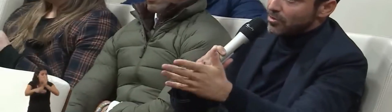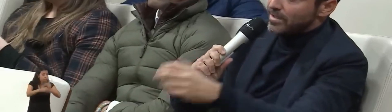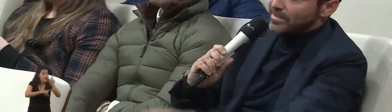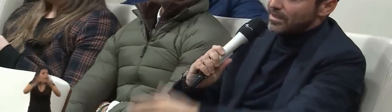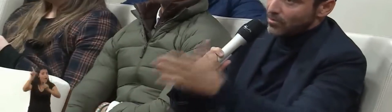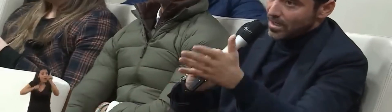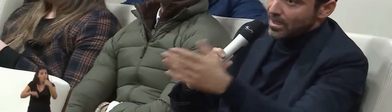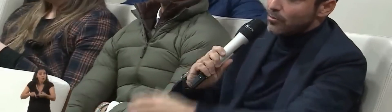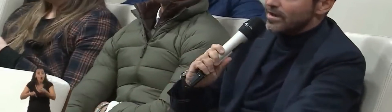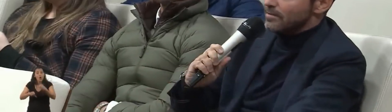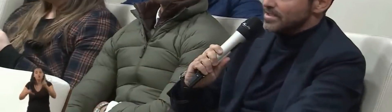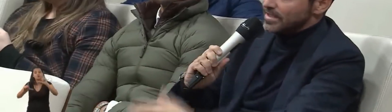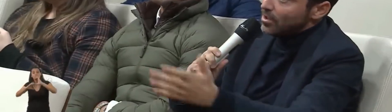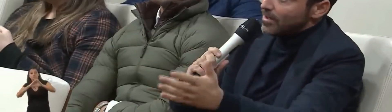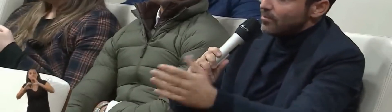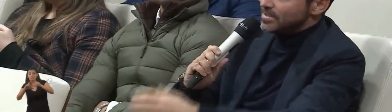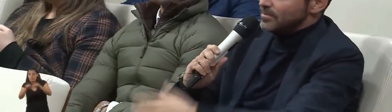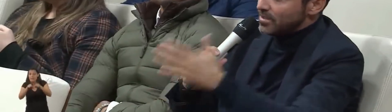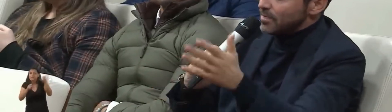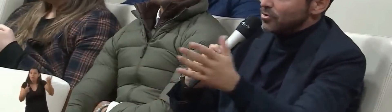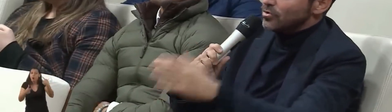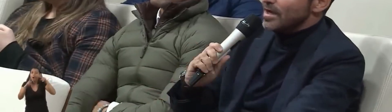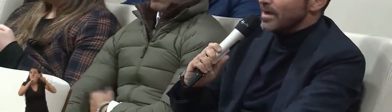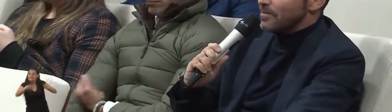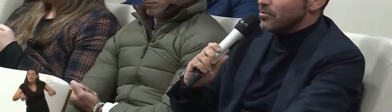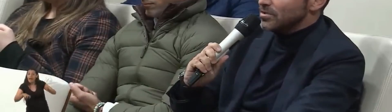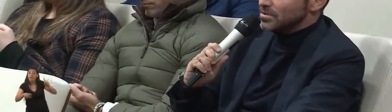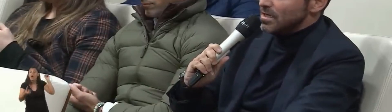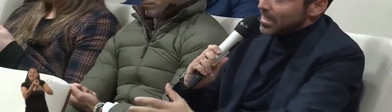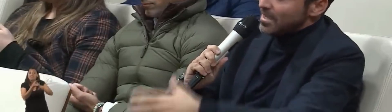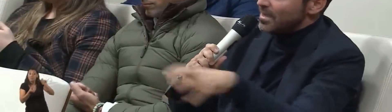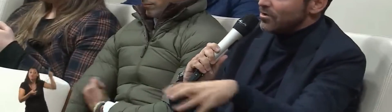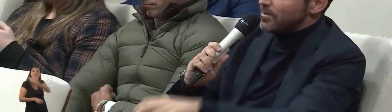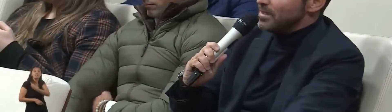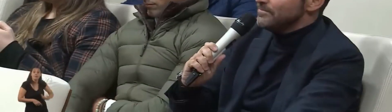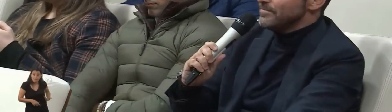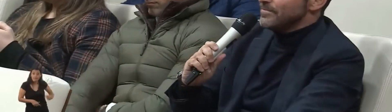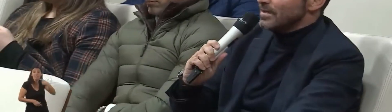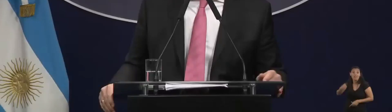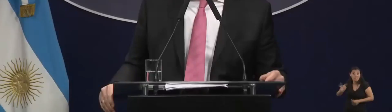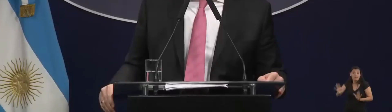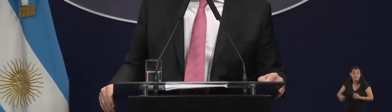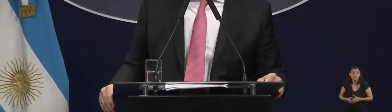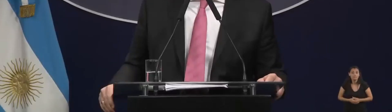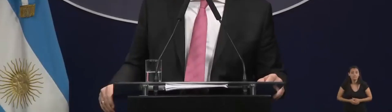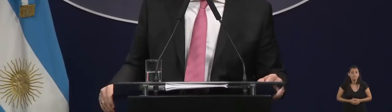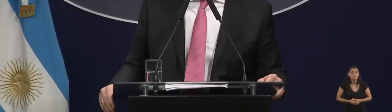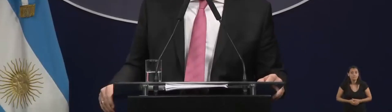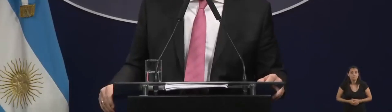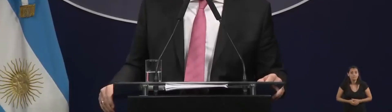otros que hemos investigado a la mujer del presidente o al hermano el presidente por irse a Portugal a pagar impuestos allá y no en España Bueno te